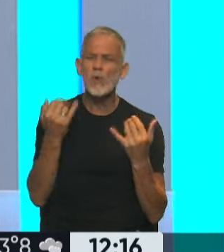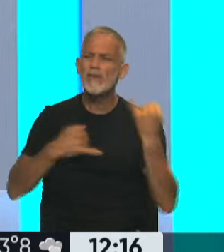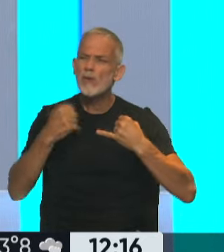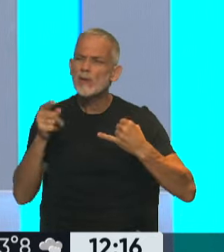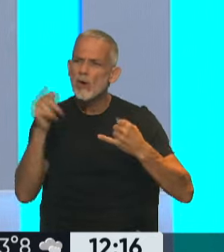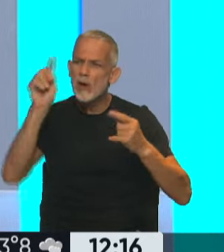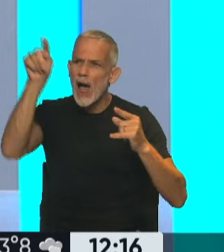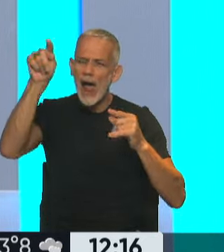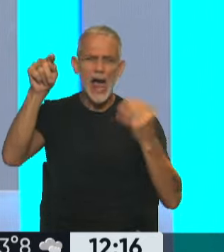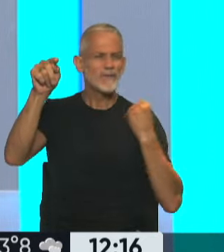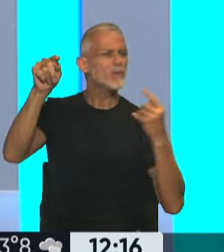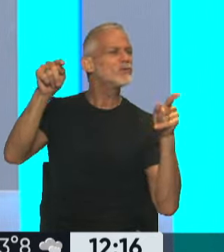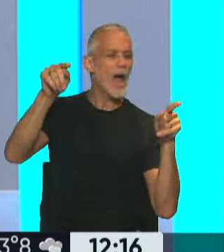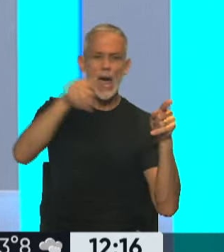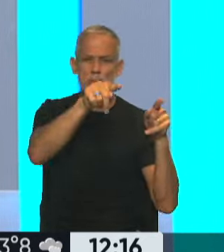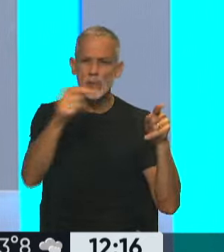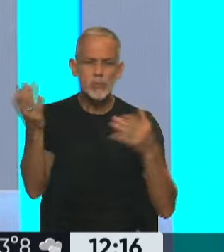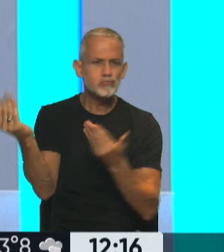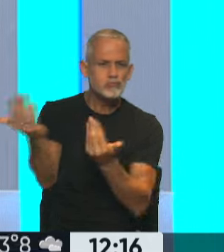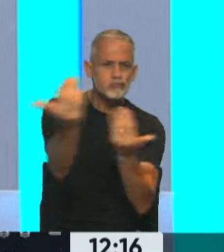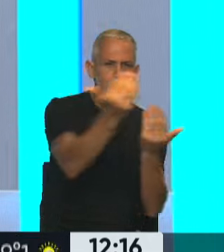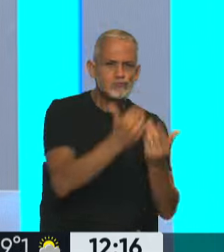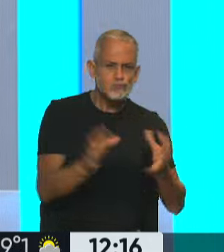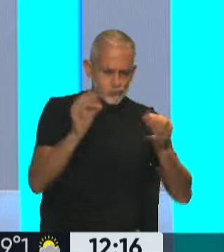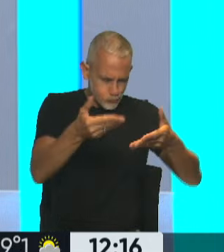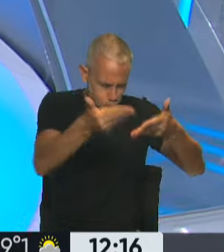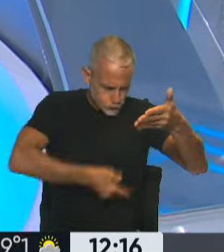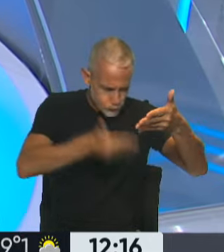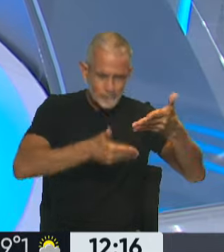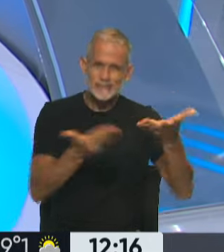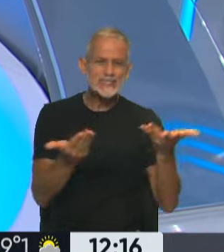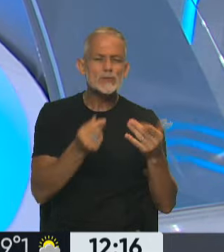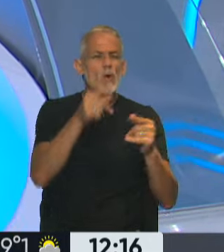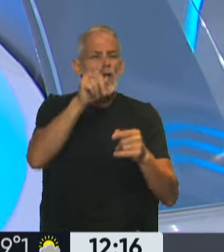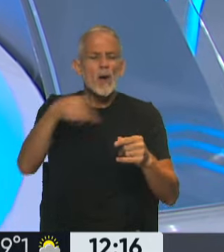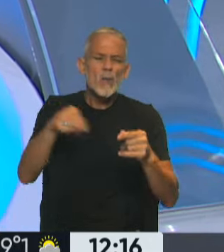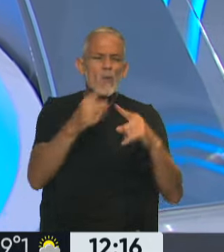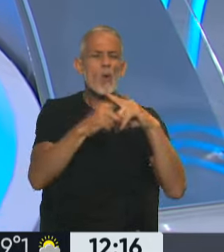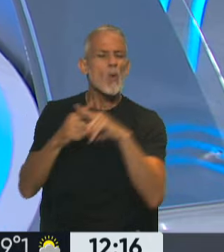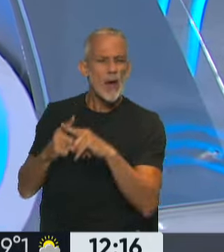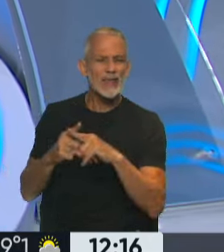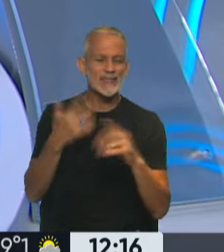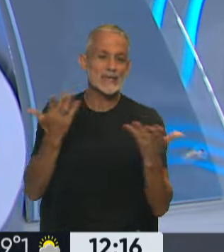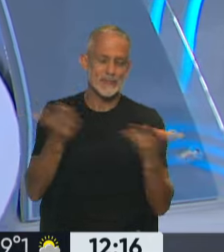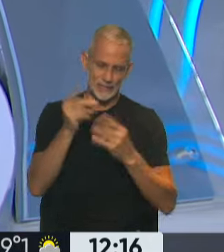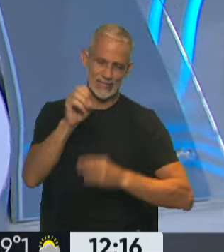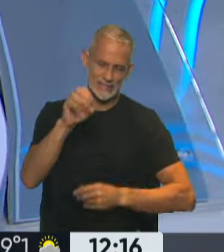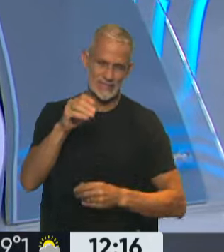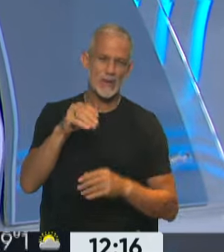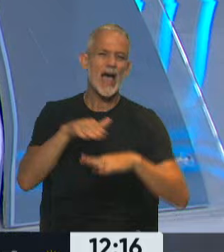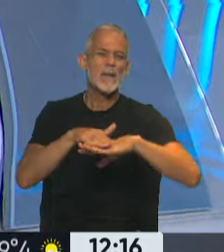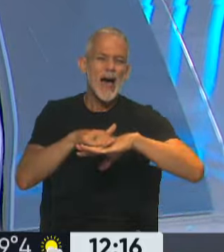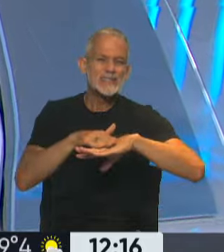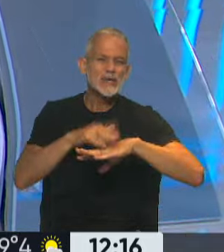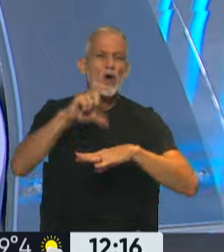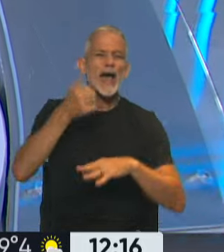datos, va a haber que conseguir mucha información, porque es un cociente entre lo que se llama la canasta